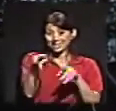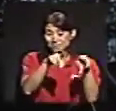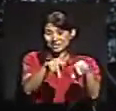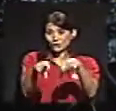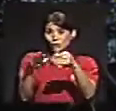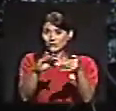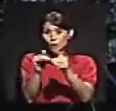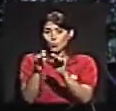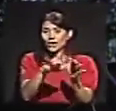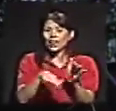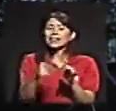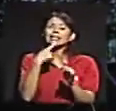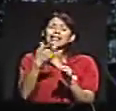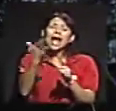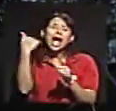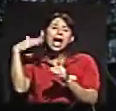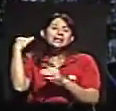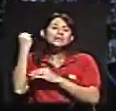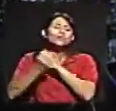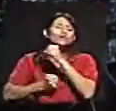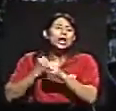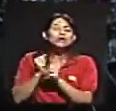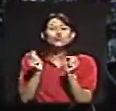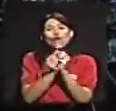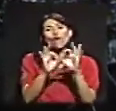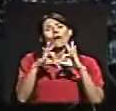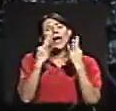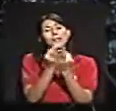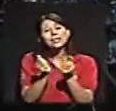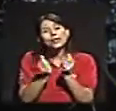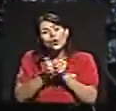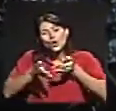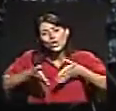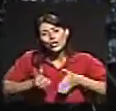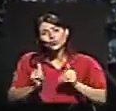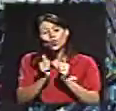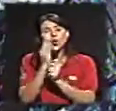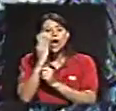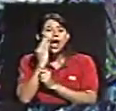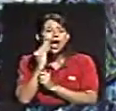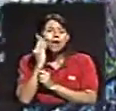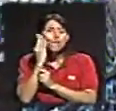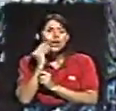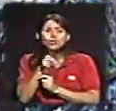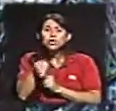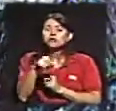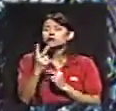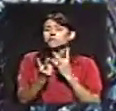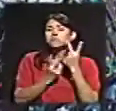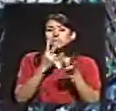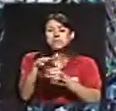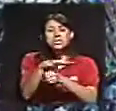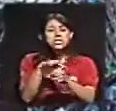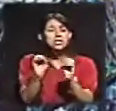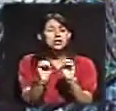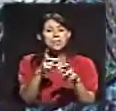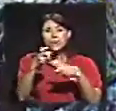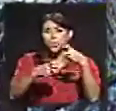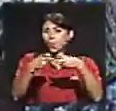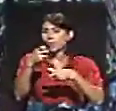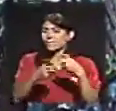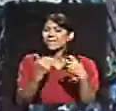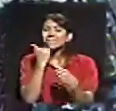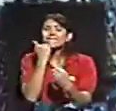muchos años con sus familias, sus hijos, sus abuelos, visitaban la isla sin ningún problema, es una isla de muy